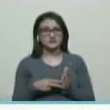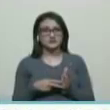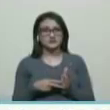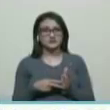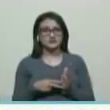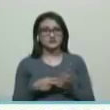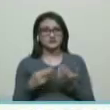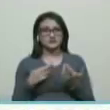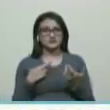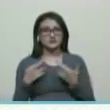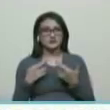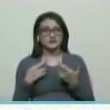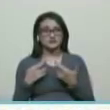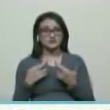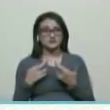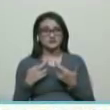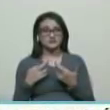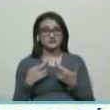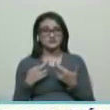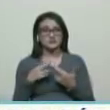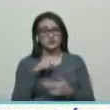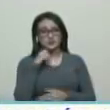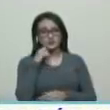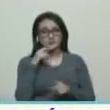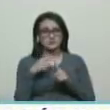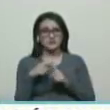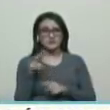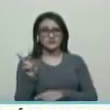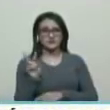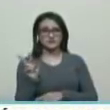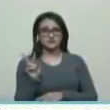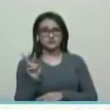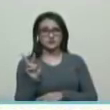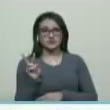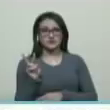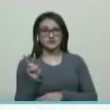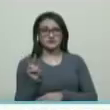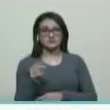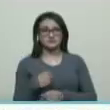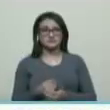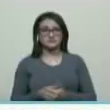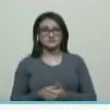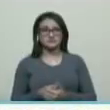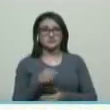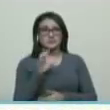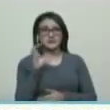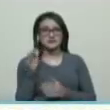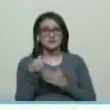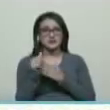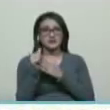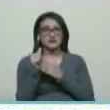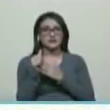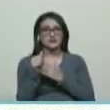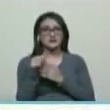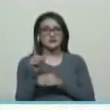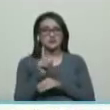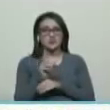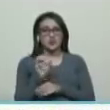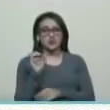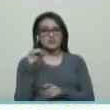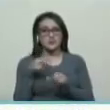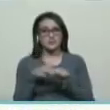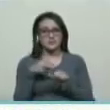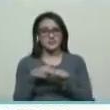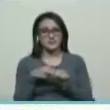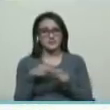la relación bilateral Rusia-Venezuela, ambos como países líderes, uno de la OPEP,